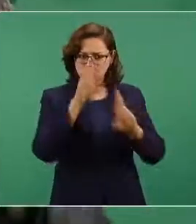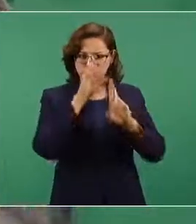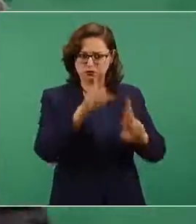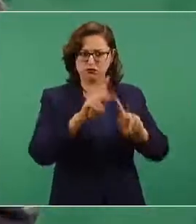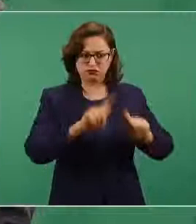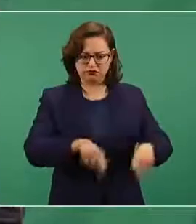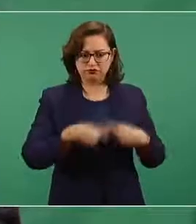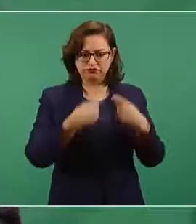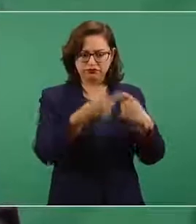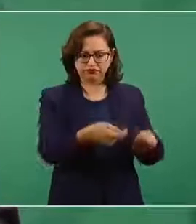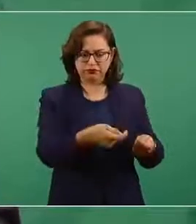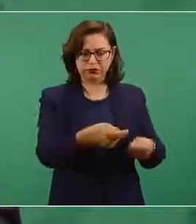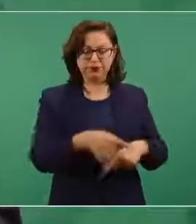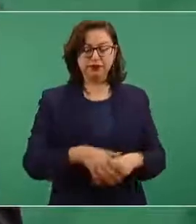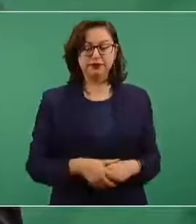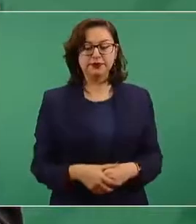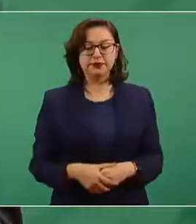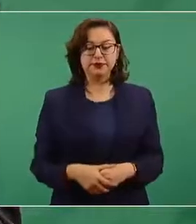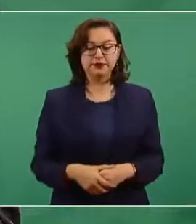en aquel entonces